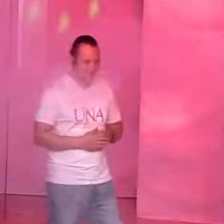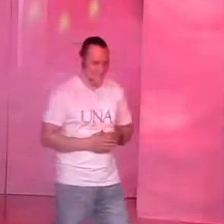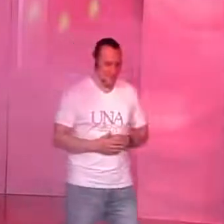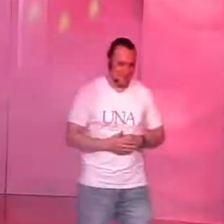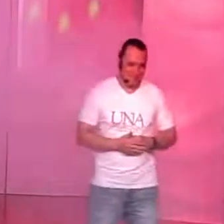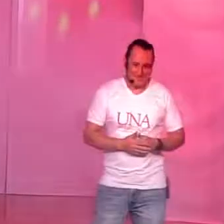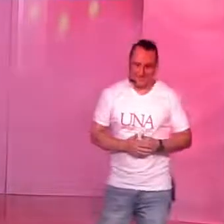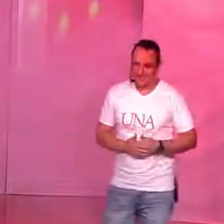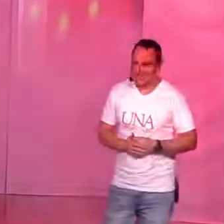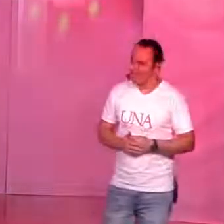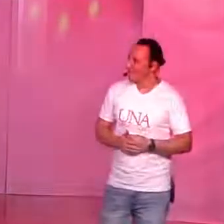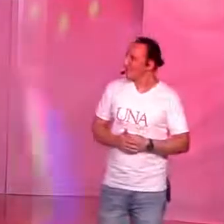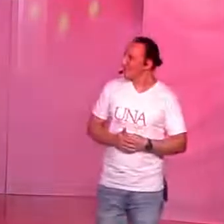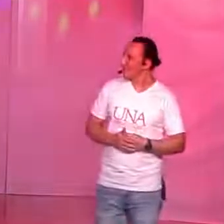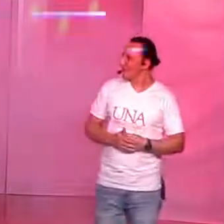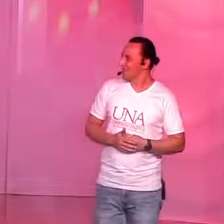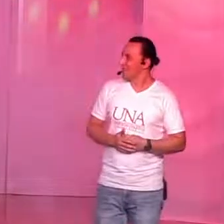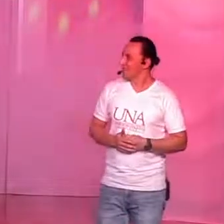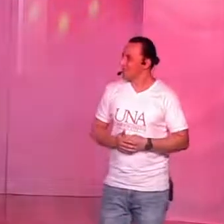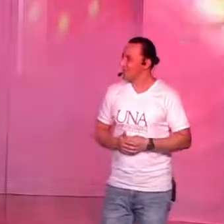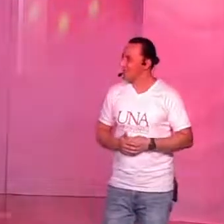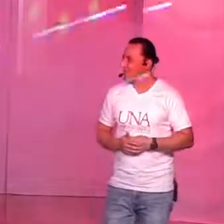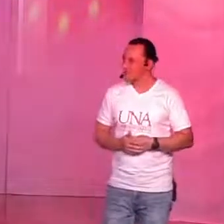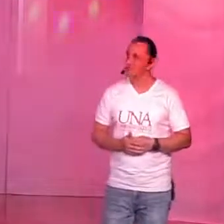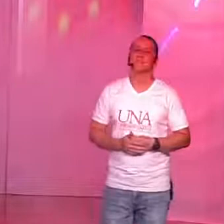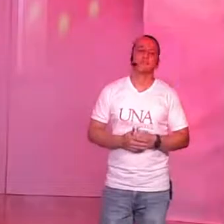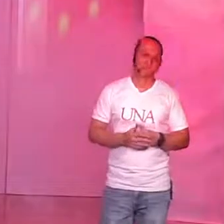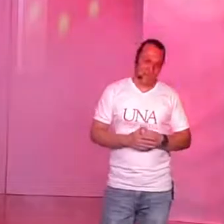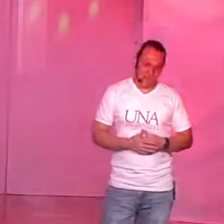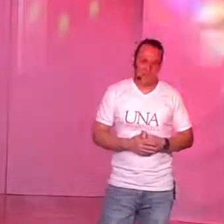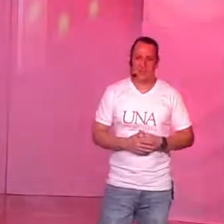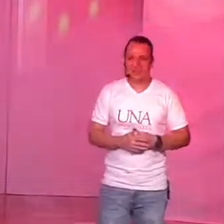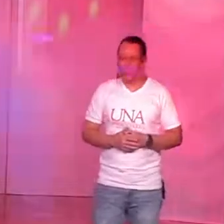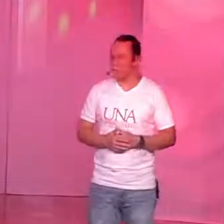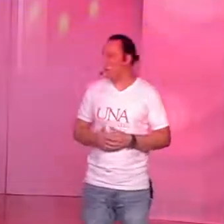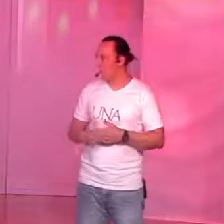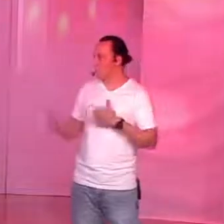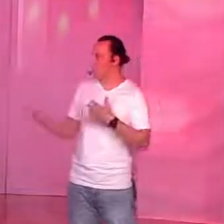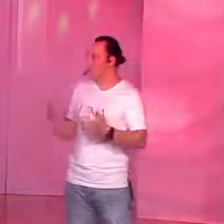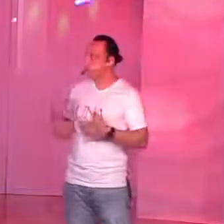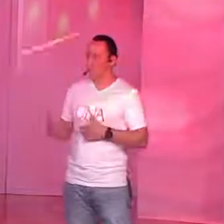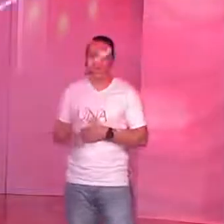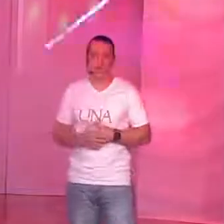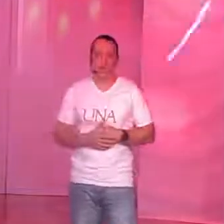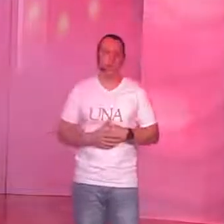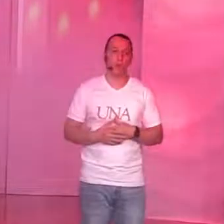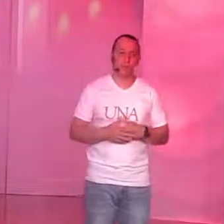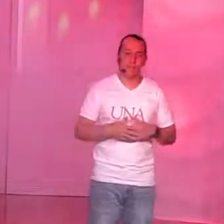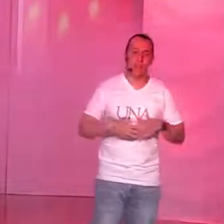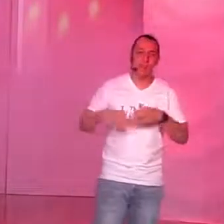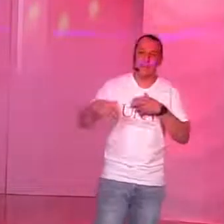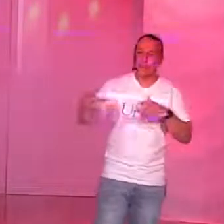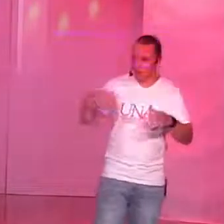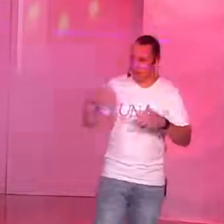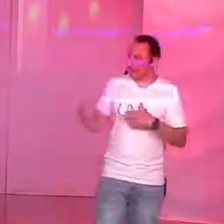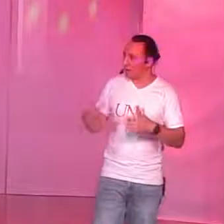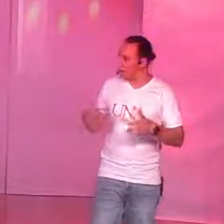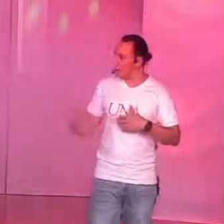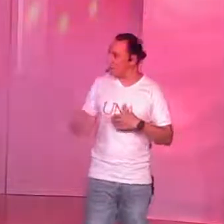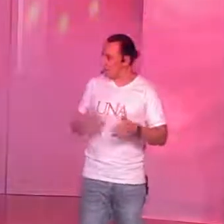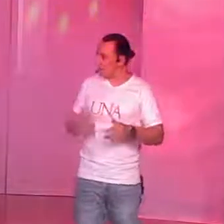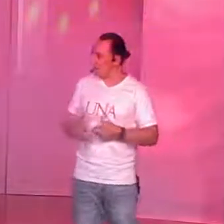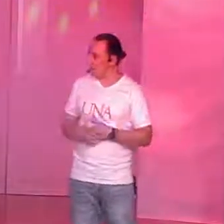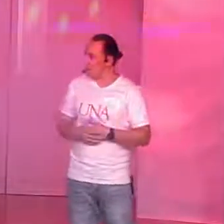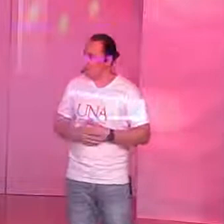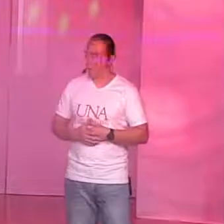muy importante que tengan vida universitaria. Esperemos pronto que estemos en la presencialidad, ¿verdad, Mario? Que podamos estar compartiendo, que los veamos aquí caminando